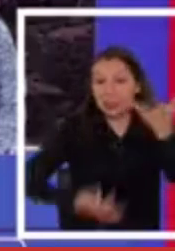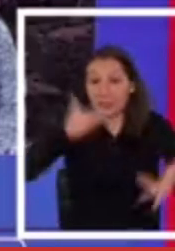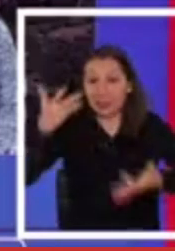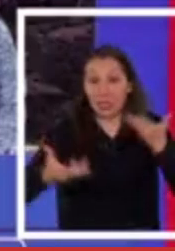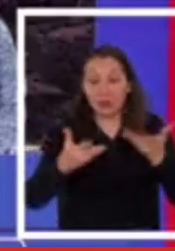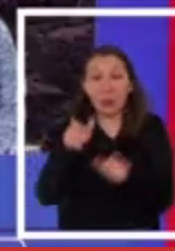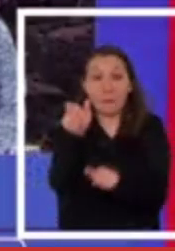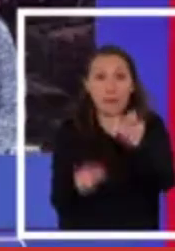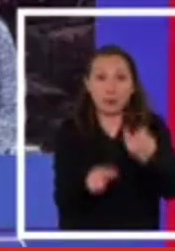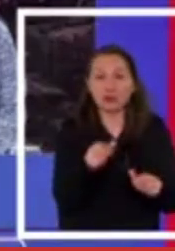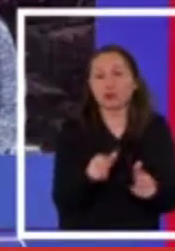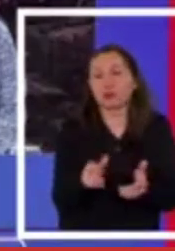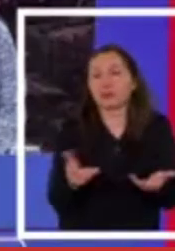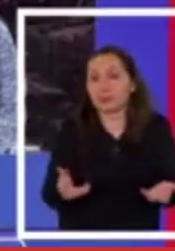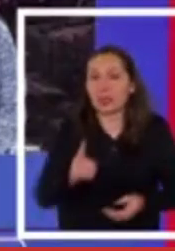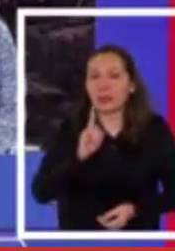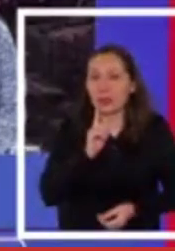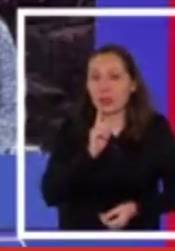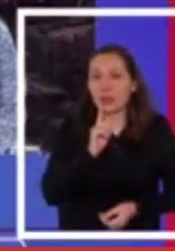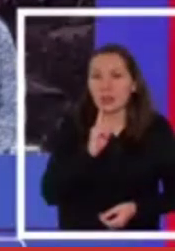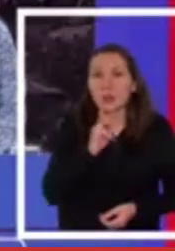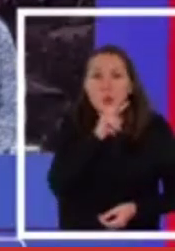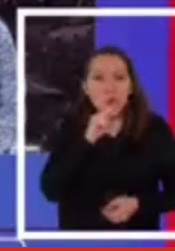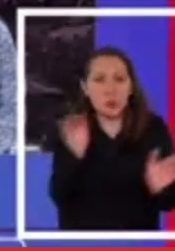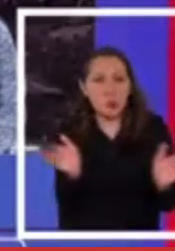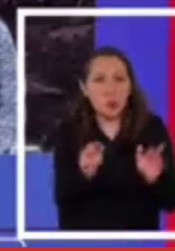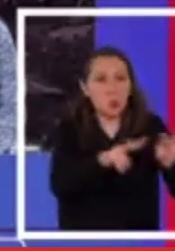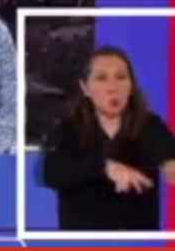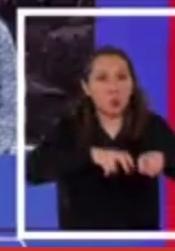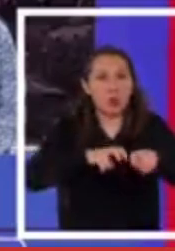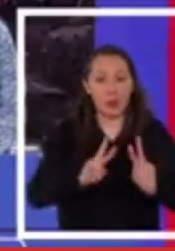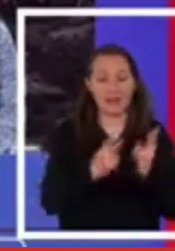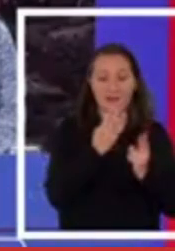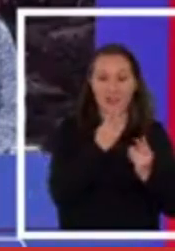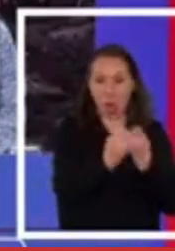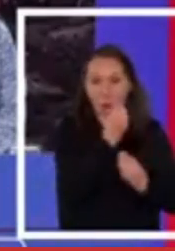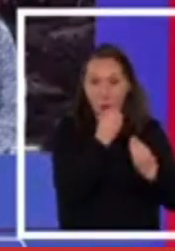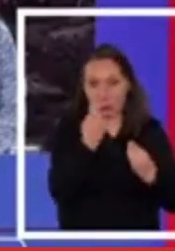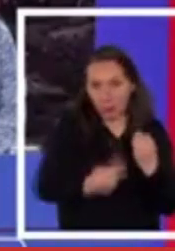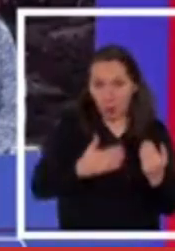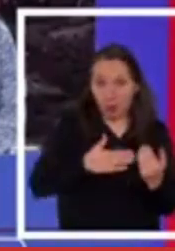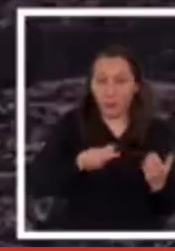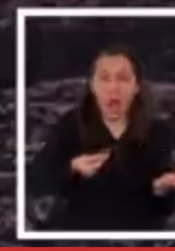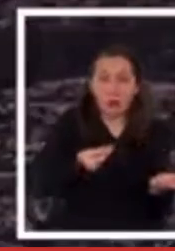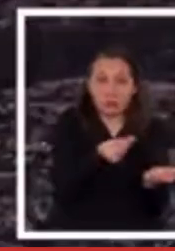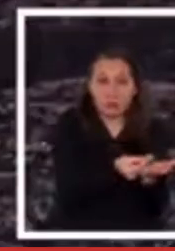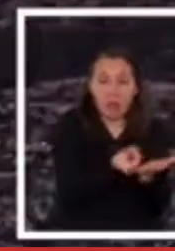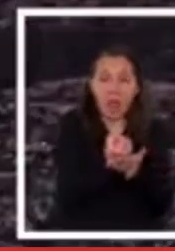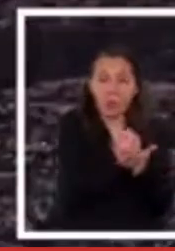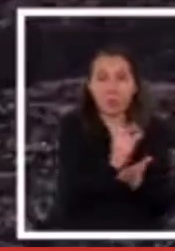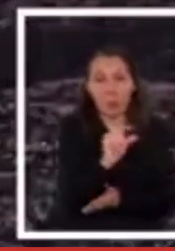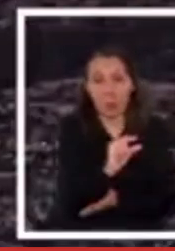a personas que tenían pequeños huertos para sus su subsistencia el aporte fue acotado